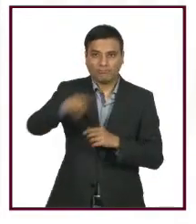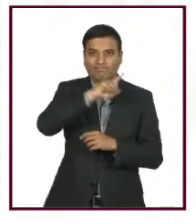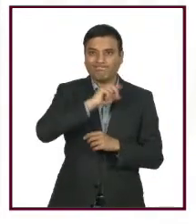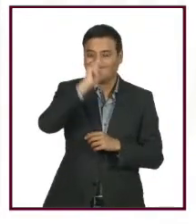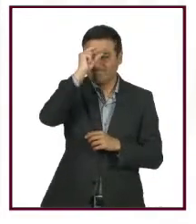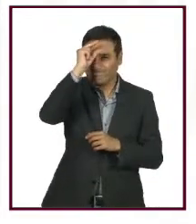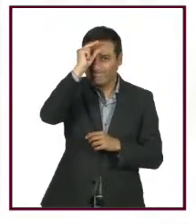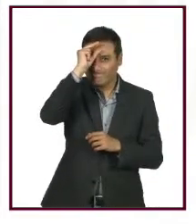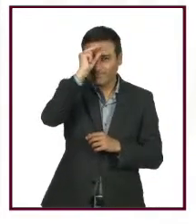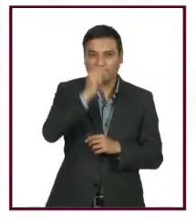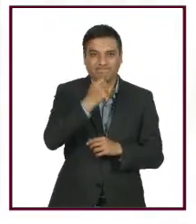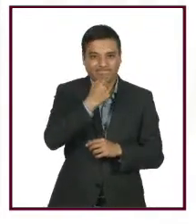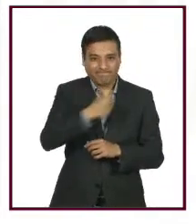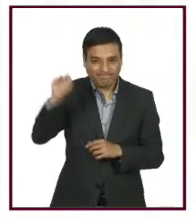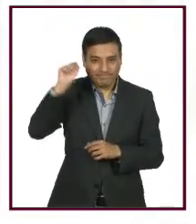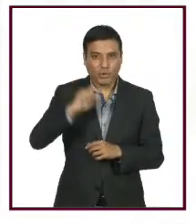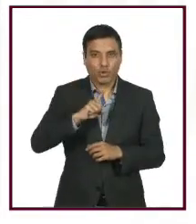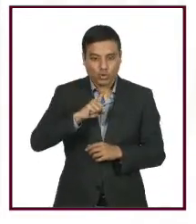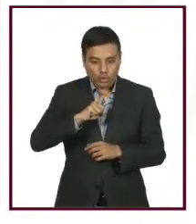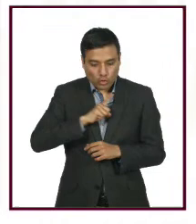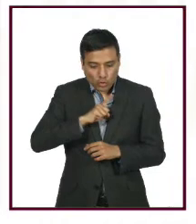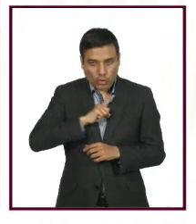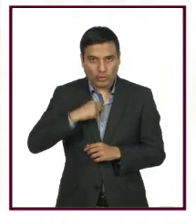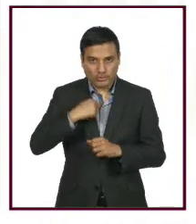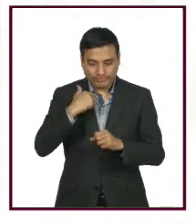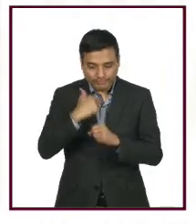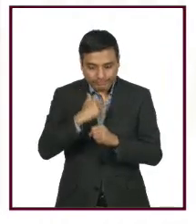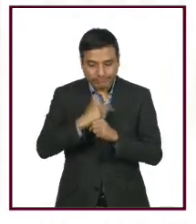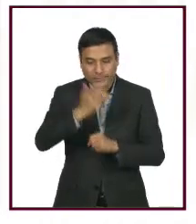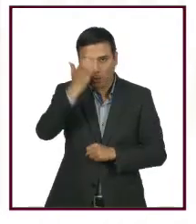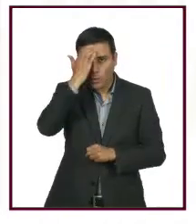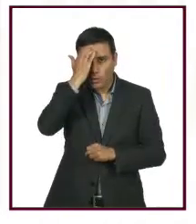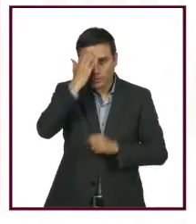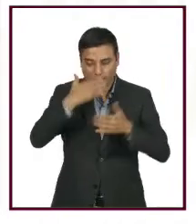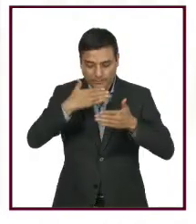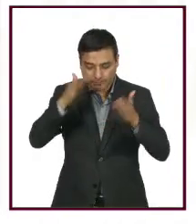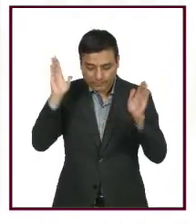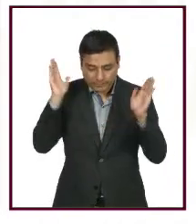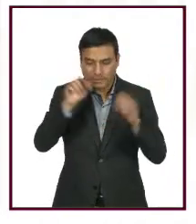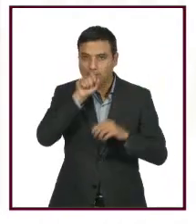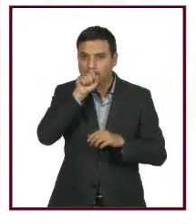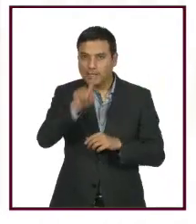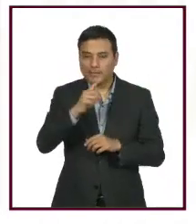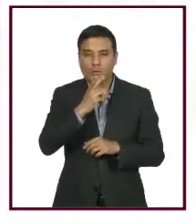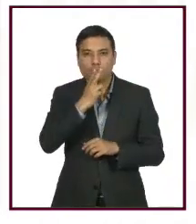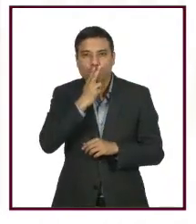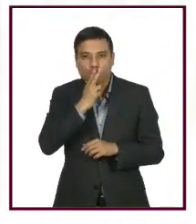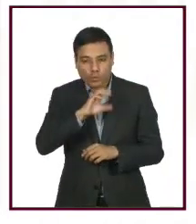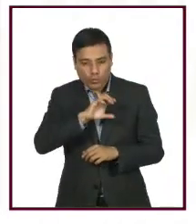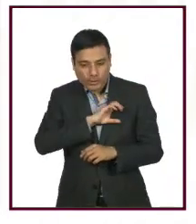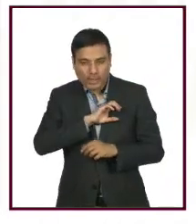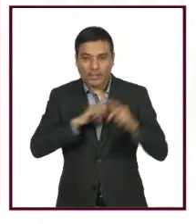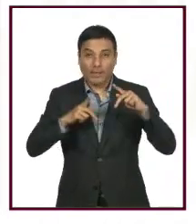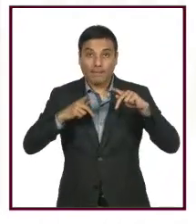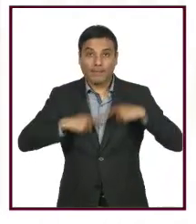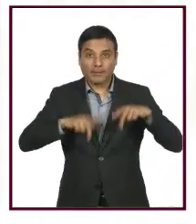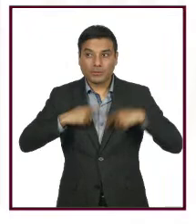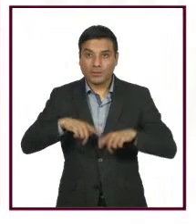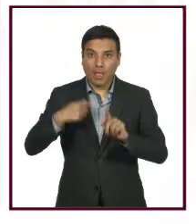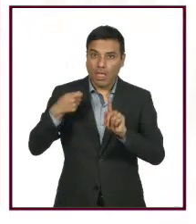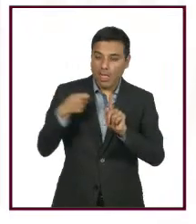permitan conocerse, quererse a sí mismos, cuidarse, resistir a la presión, tomar decisiones y plantear